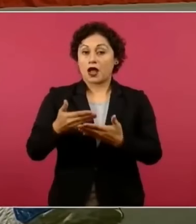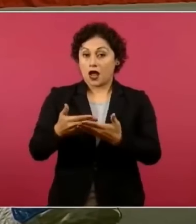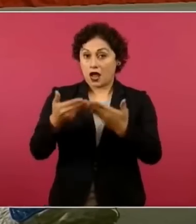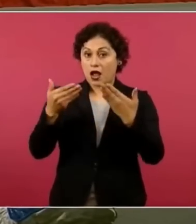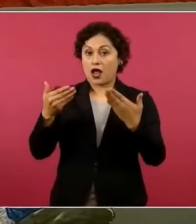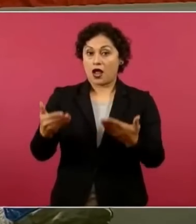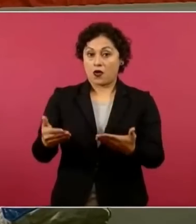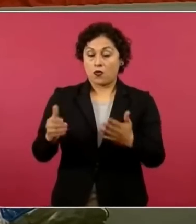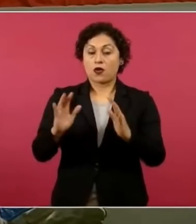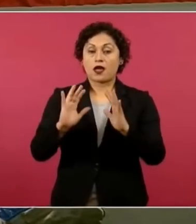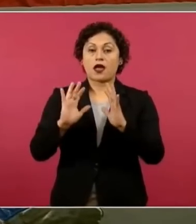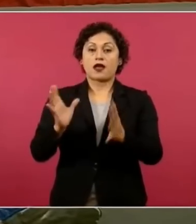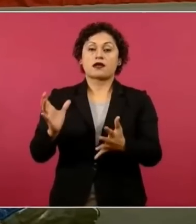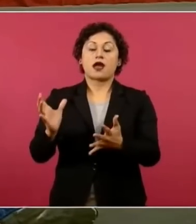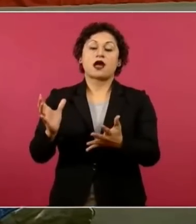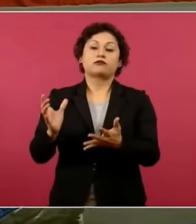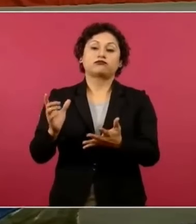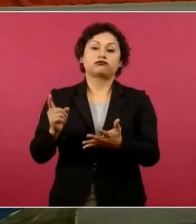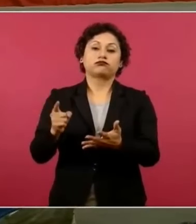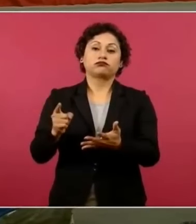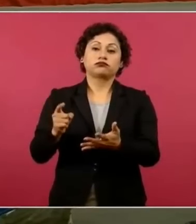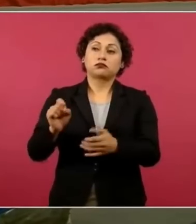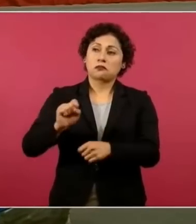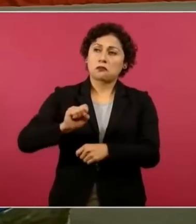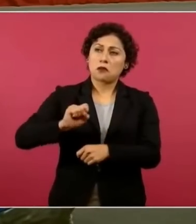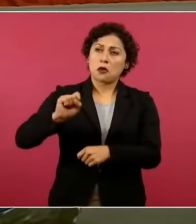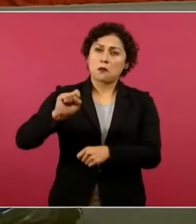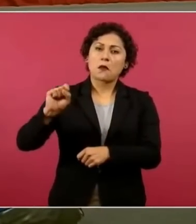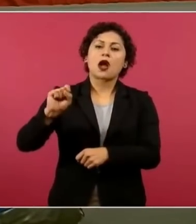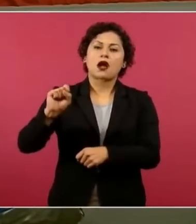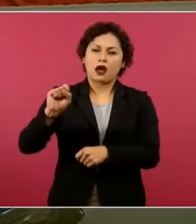Ahora, a pesar de la inflación, del aumento,